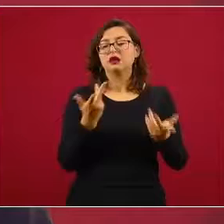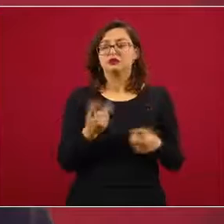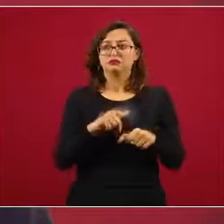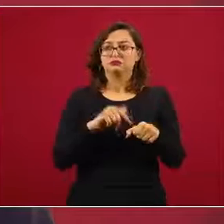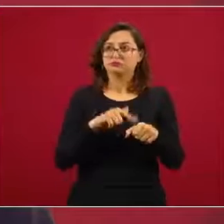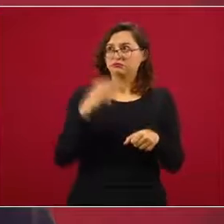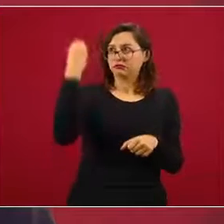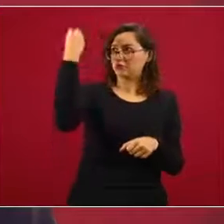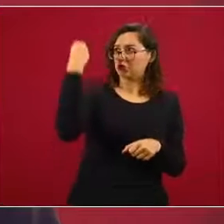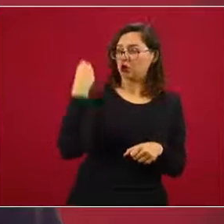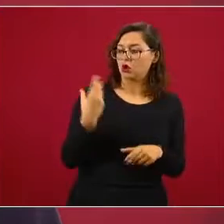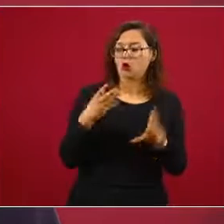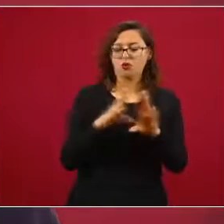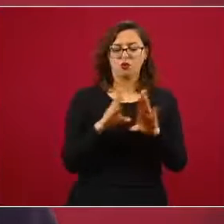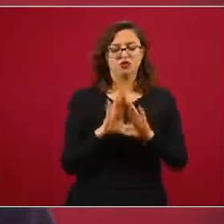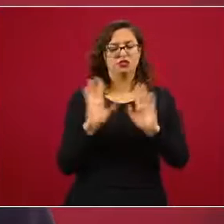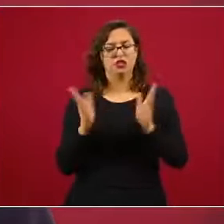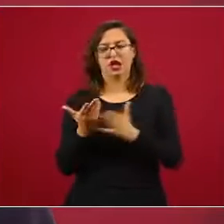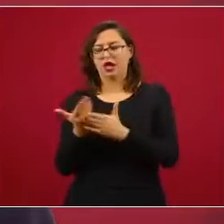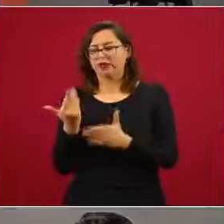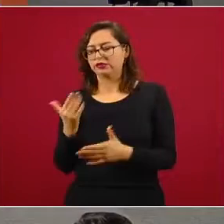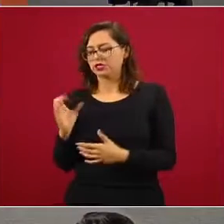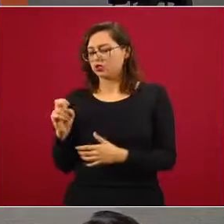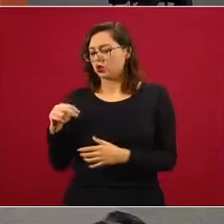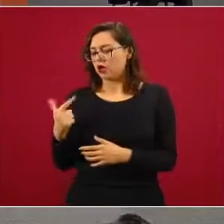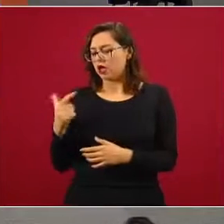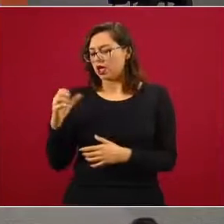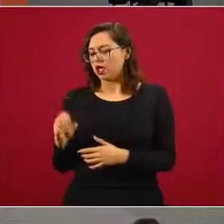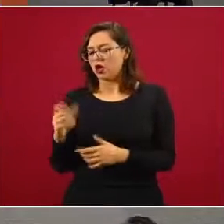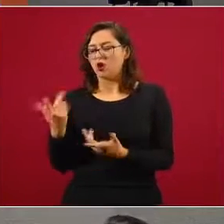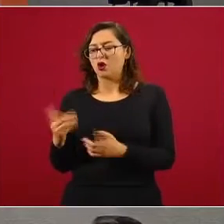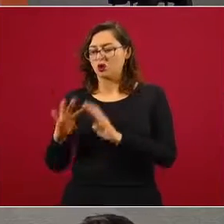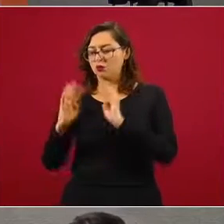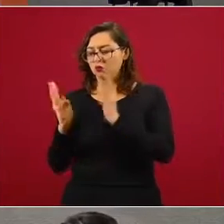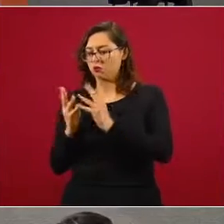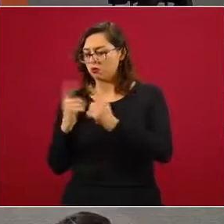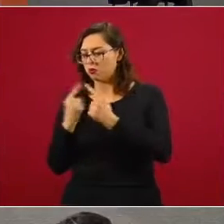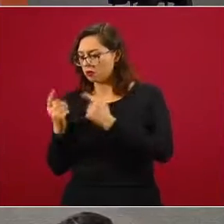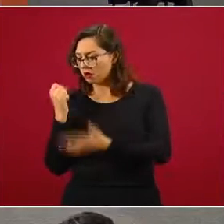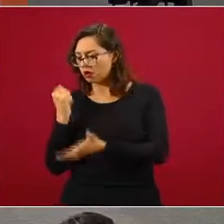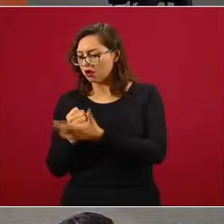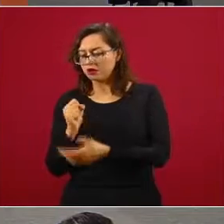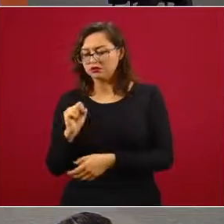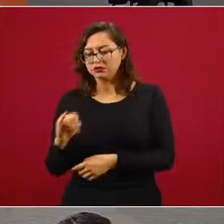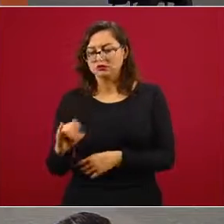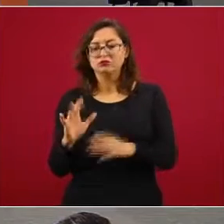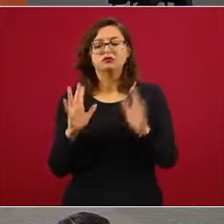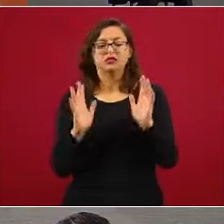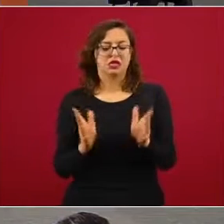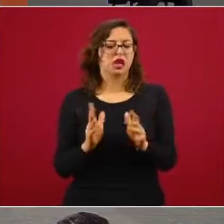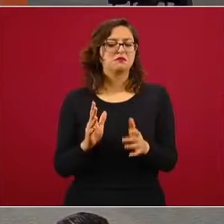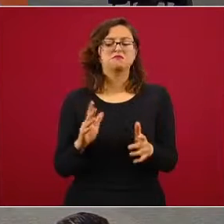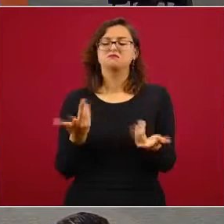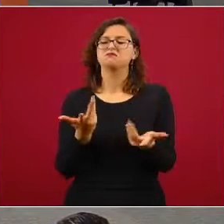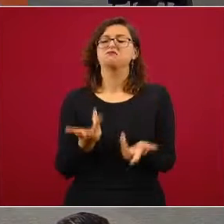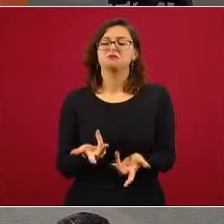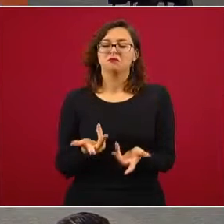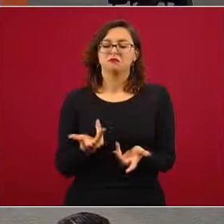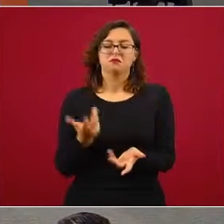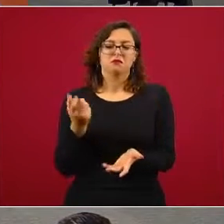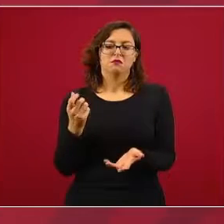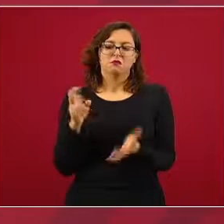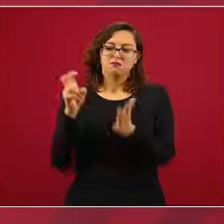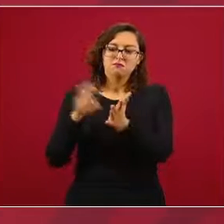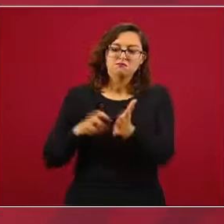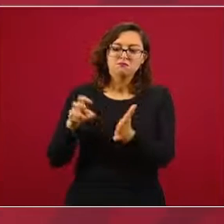propio Consejo, y en forma unánime se aprobó la más reciente modificación al